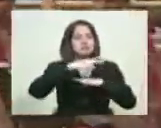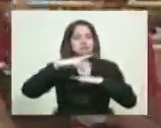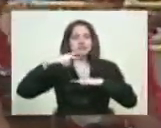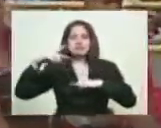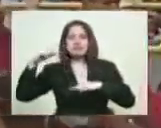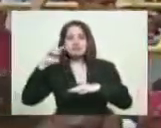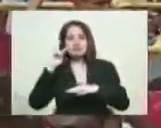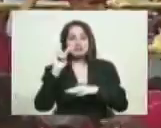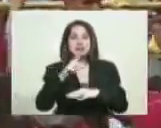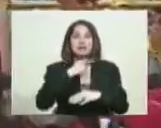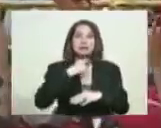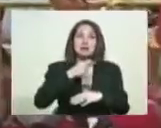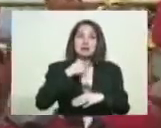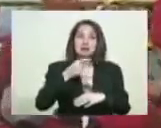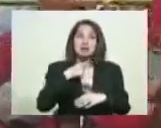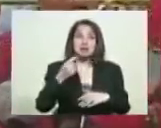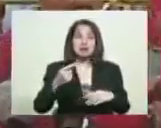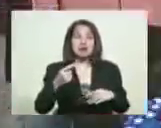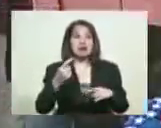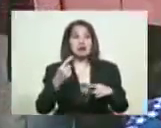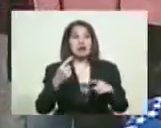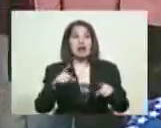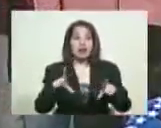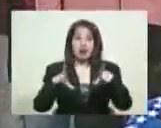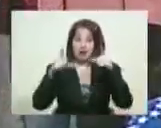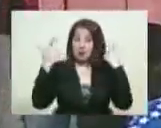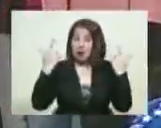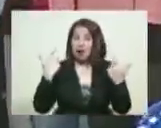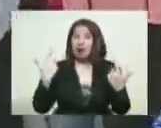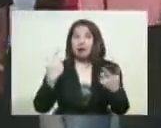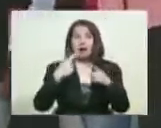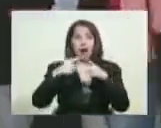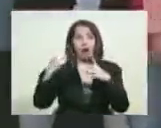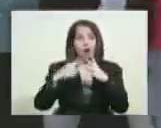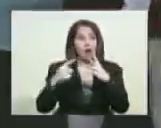Me provoca irme a Camurichico, sabroso.